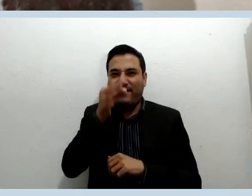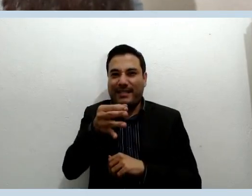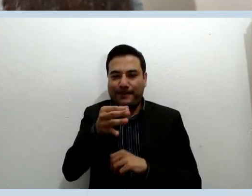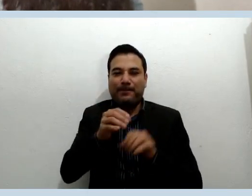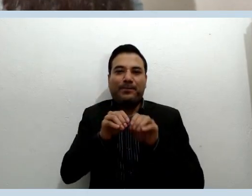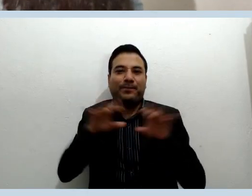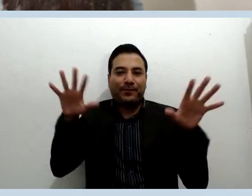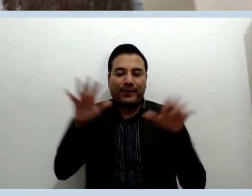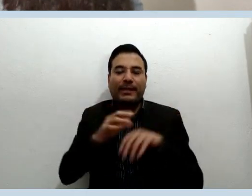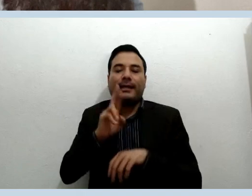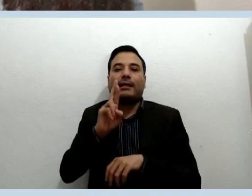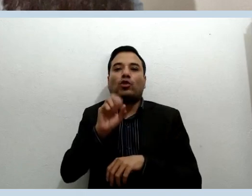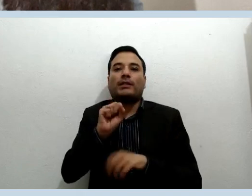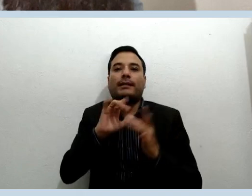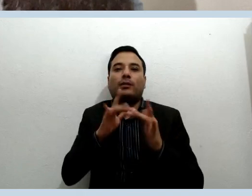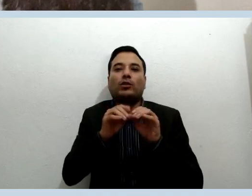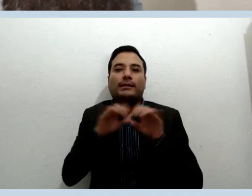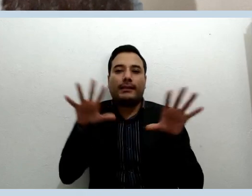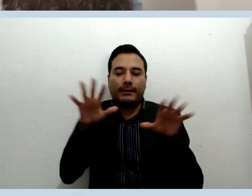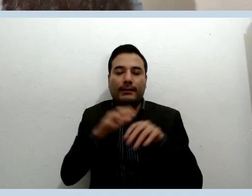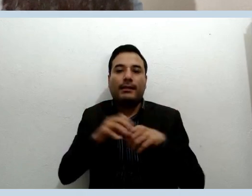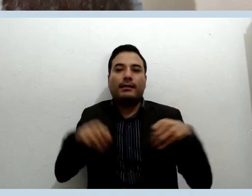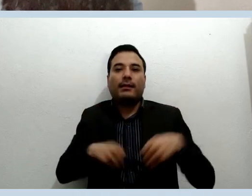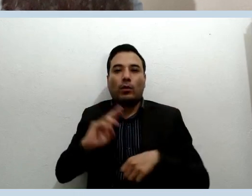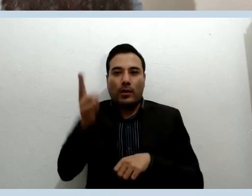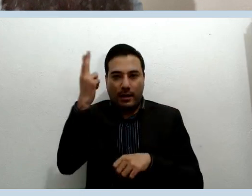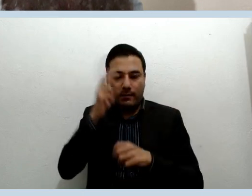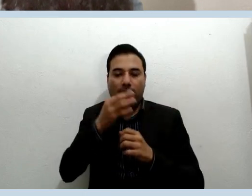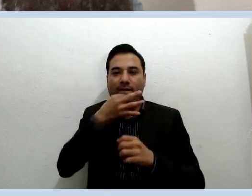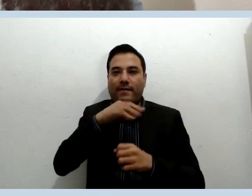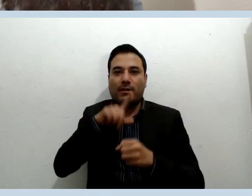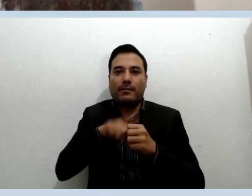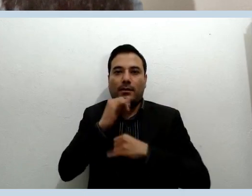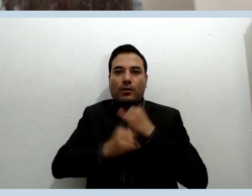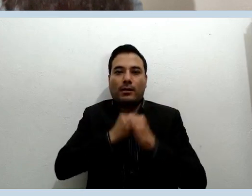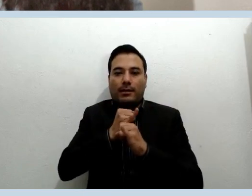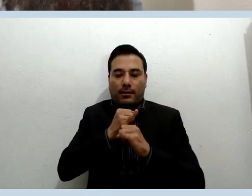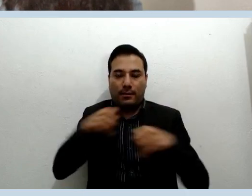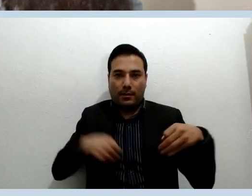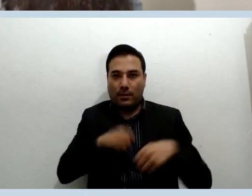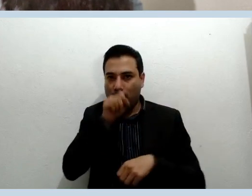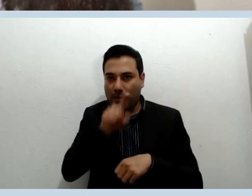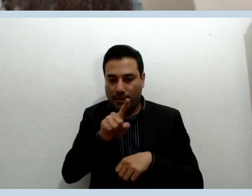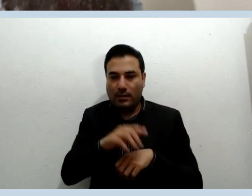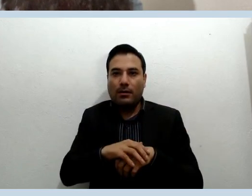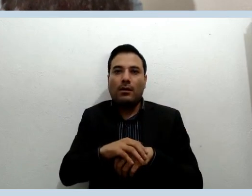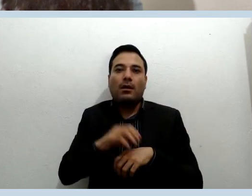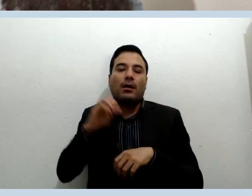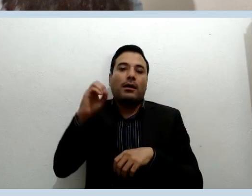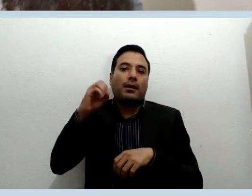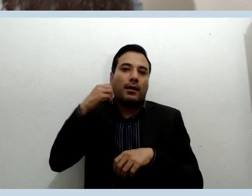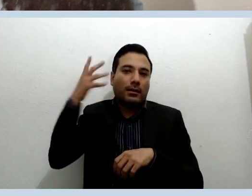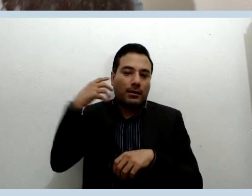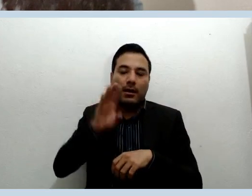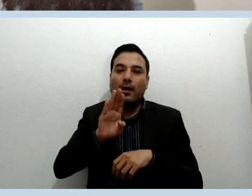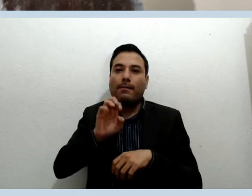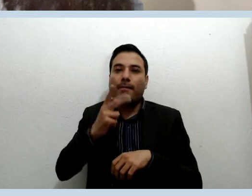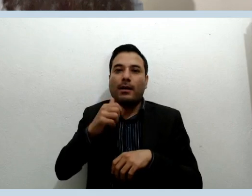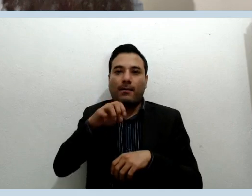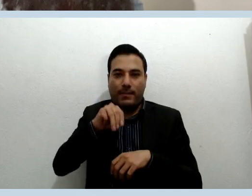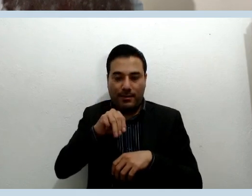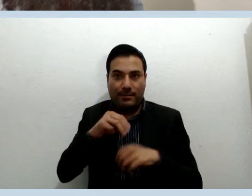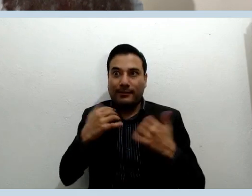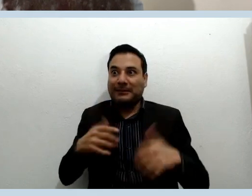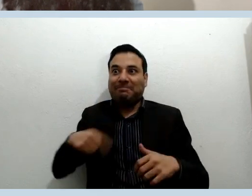teatro nam o del Festival Internacional de teatro o de la cátedra igmar bergman y nada pues estamos muy